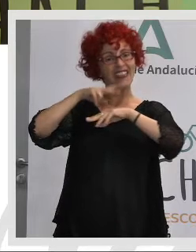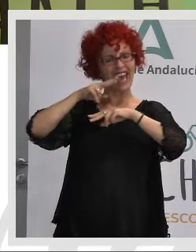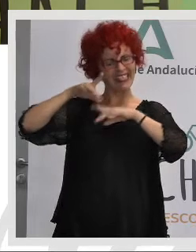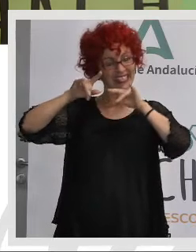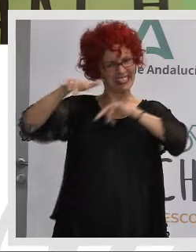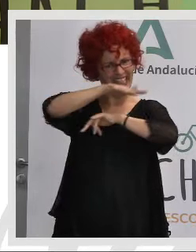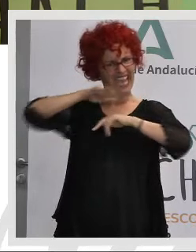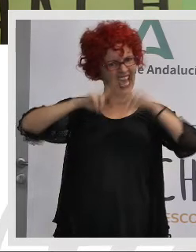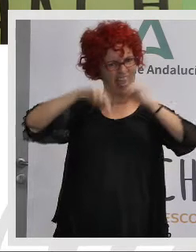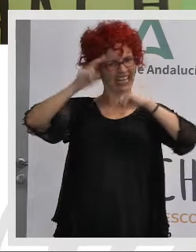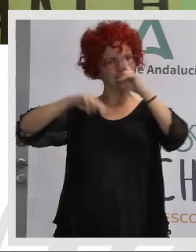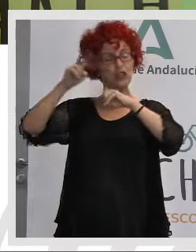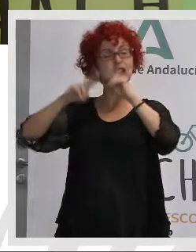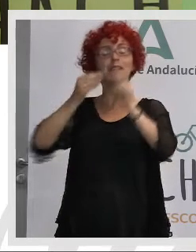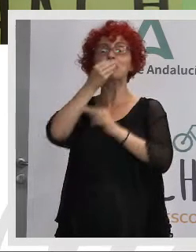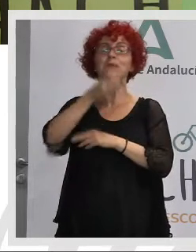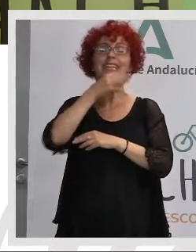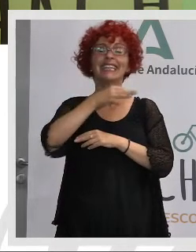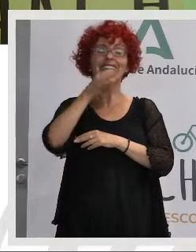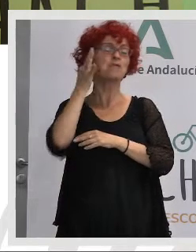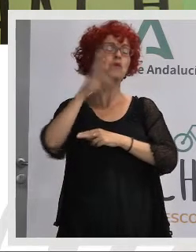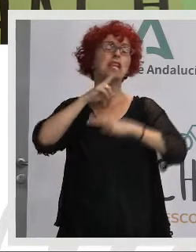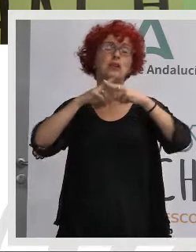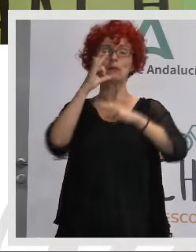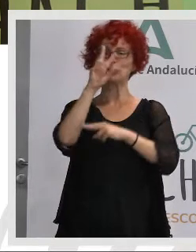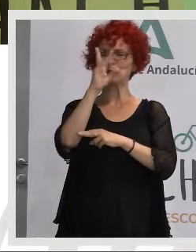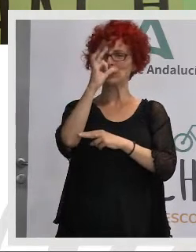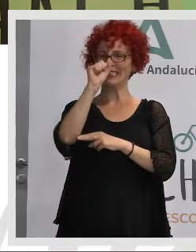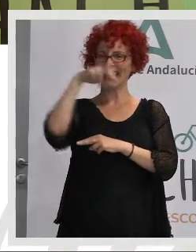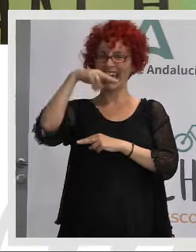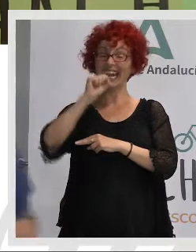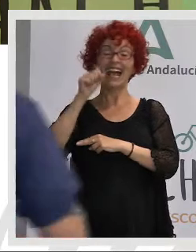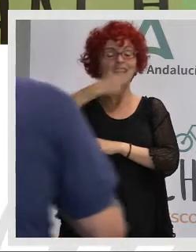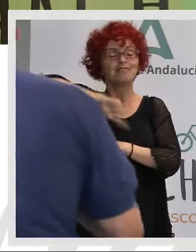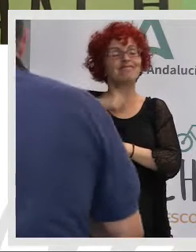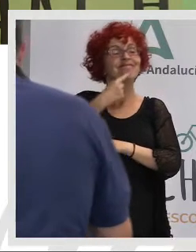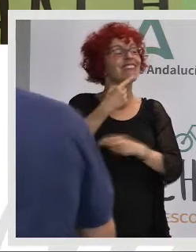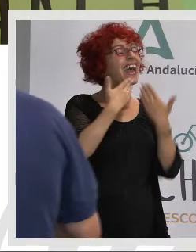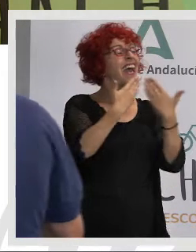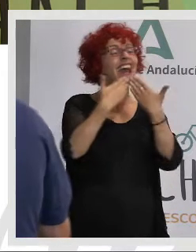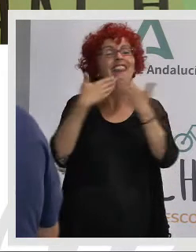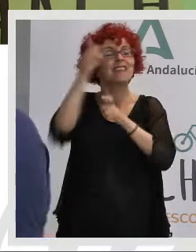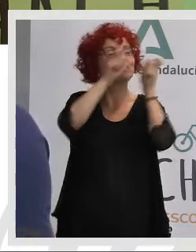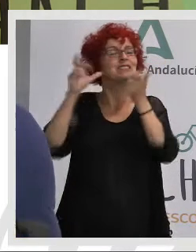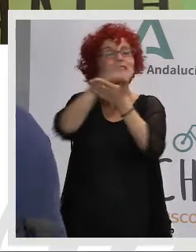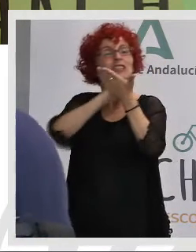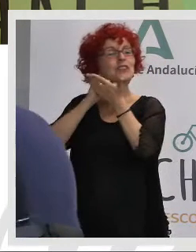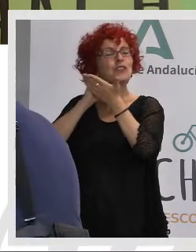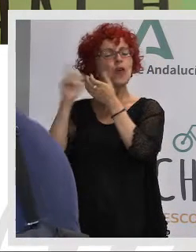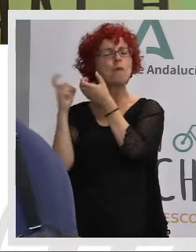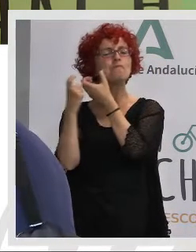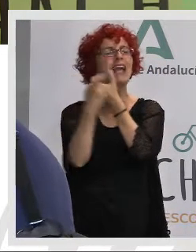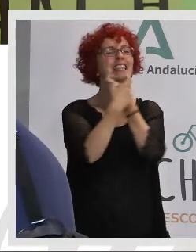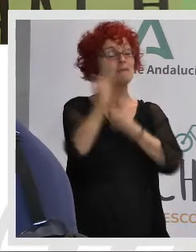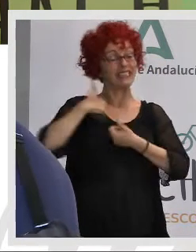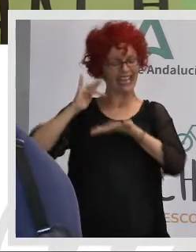Fomento. Muy buenas tardes, doña Susana Cayuelas, y muchísimas gracias a todos los participantes en este concurso, el quinto